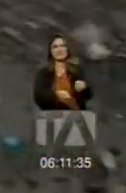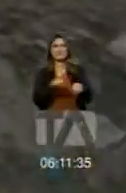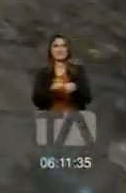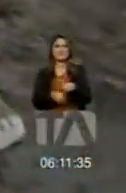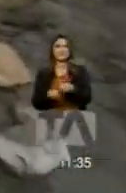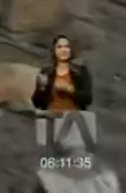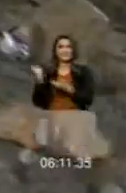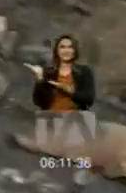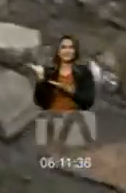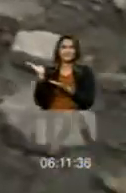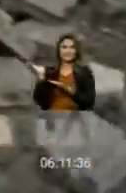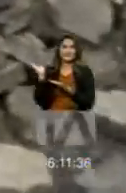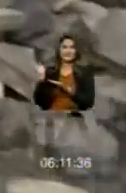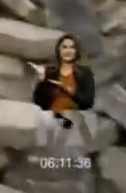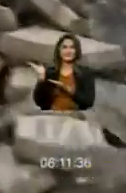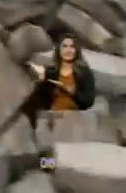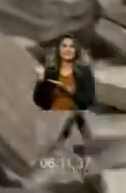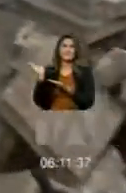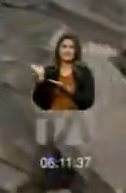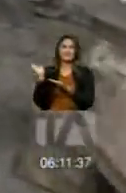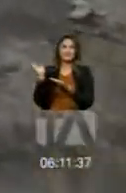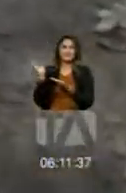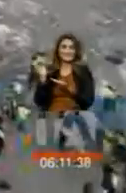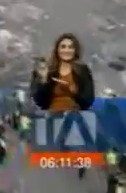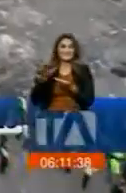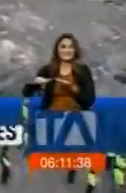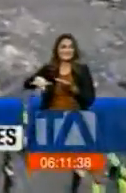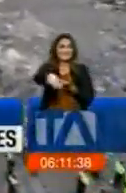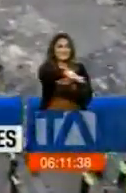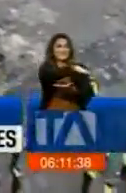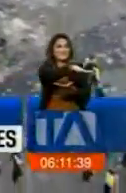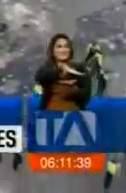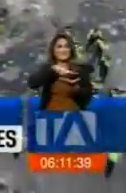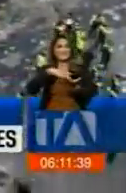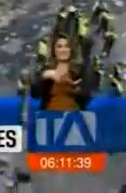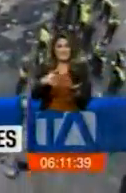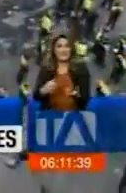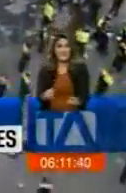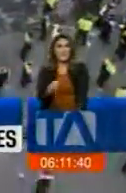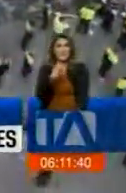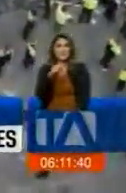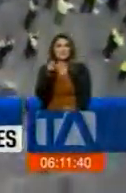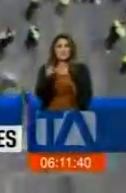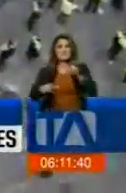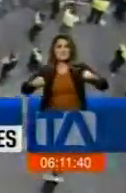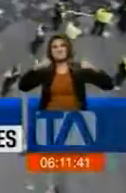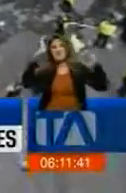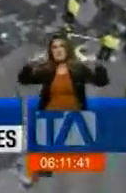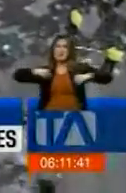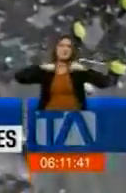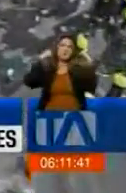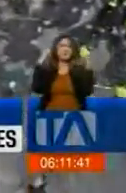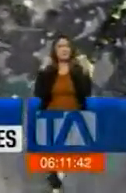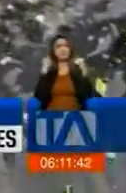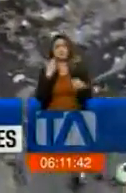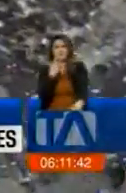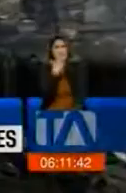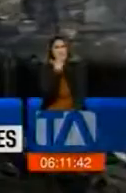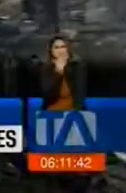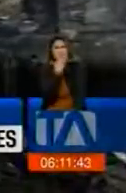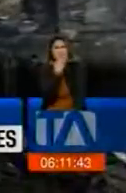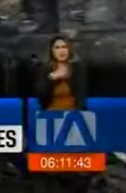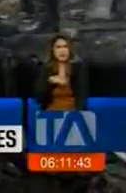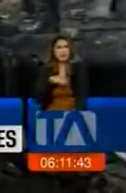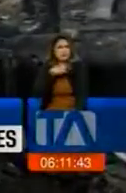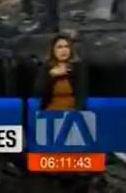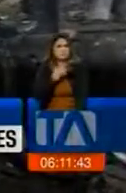Las huellas de la violencia quedaron impregnadas en los alrededores del Parque El Arbolito, en el centro norte de Quito. Ese fue el epicentro no solo de